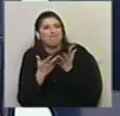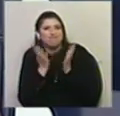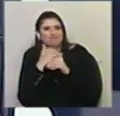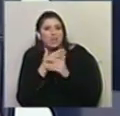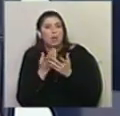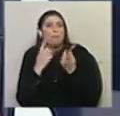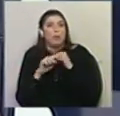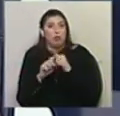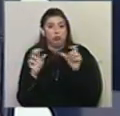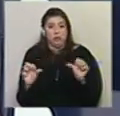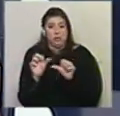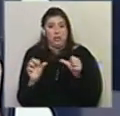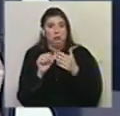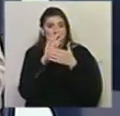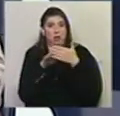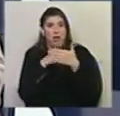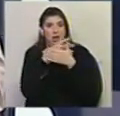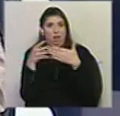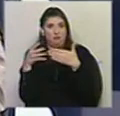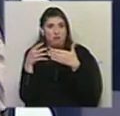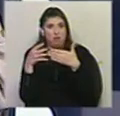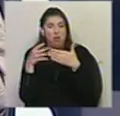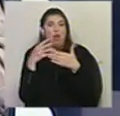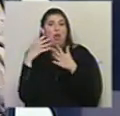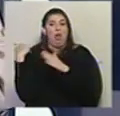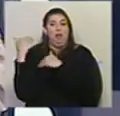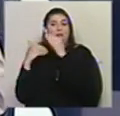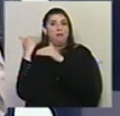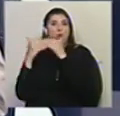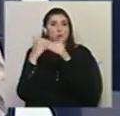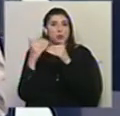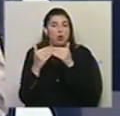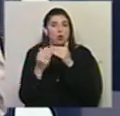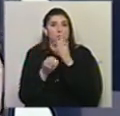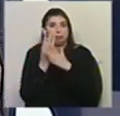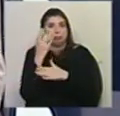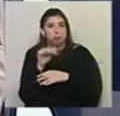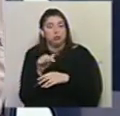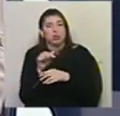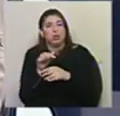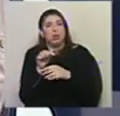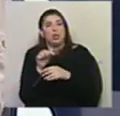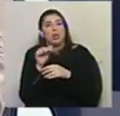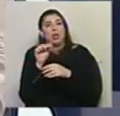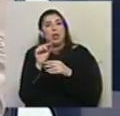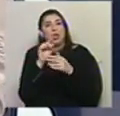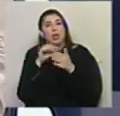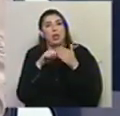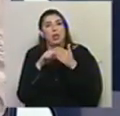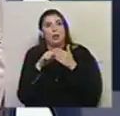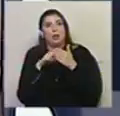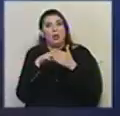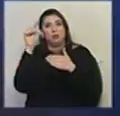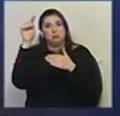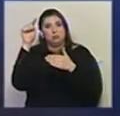uno grafica la evolución de los costos de las nuevas moléculas que se tiran hasta el mercado, la gráfica es así.